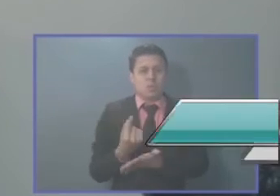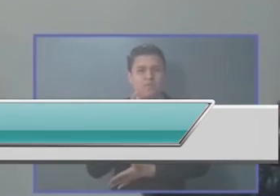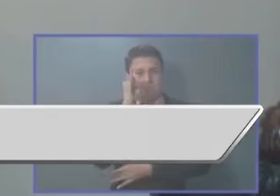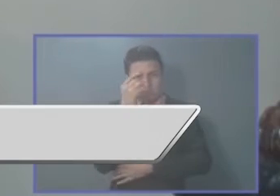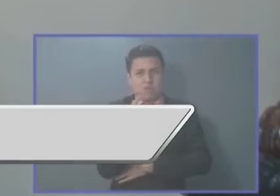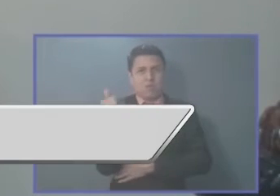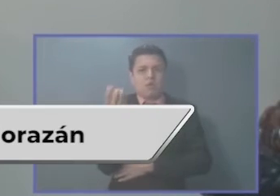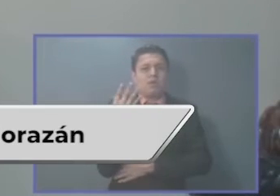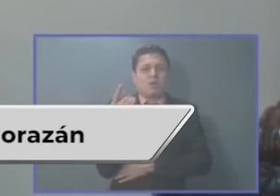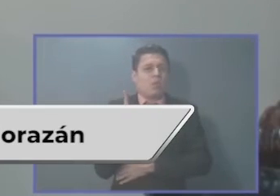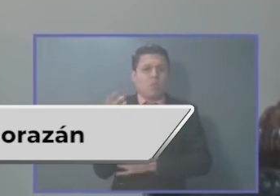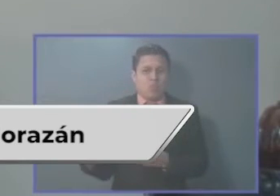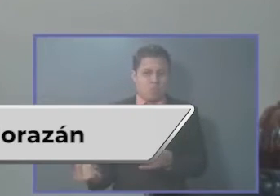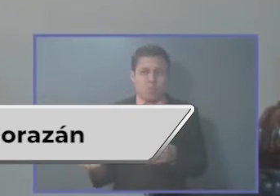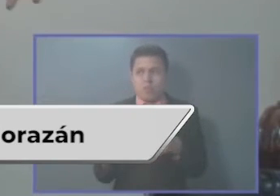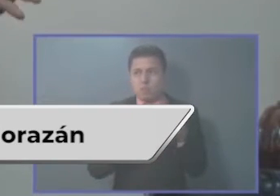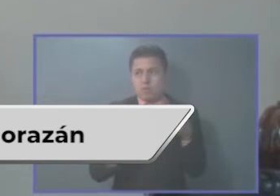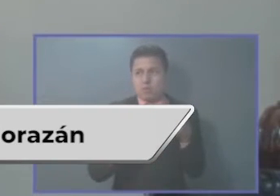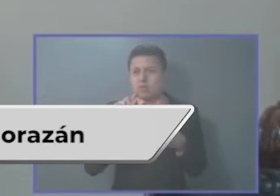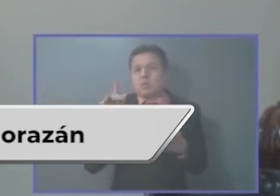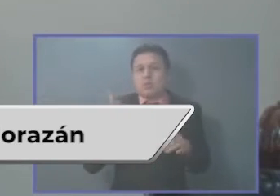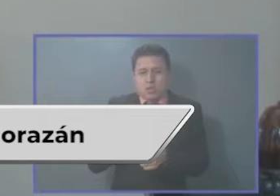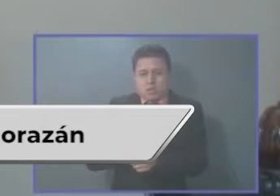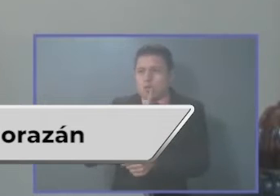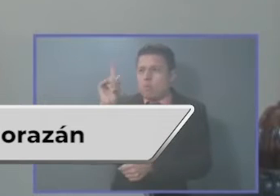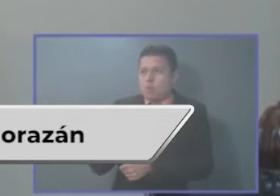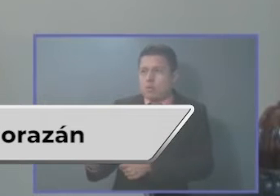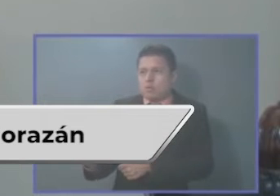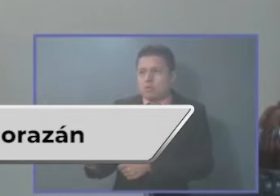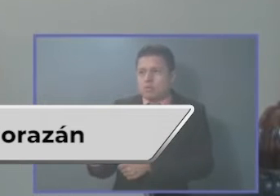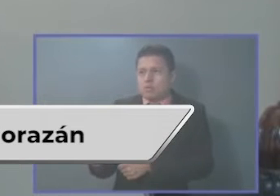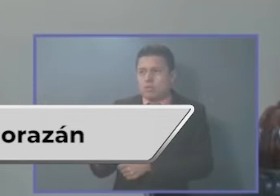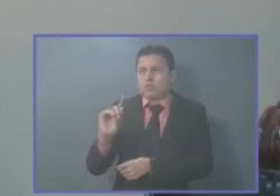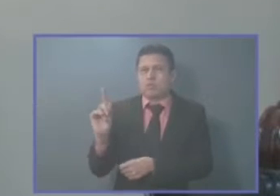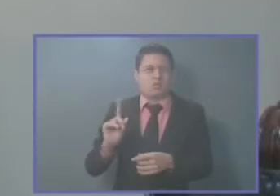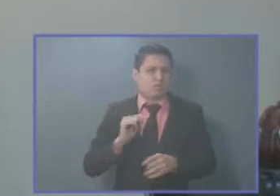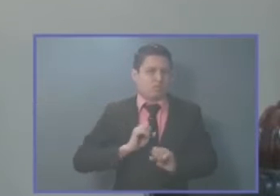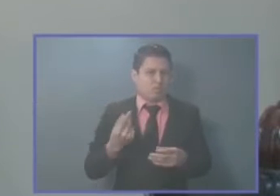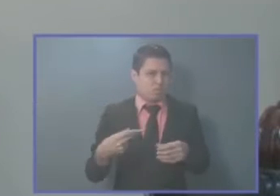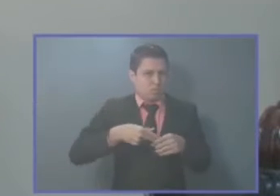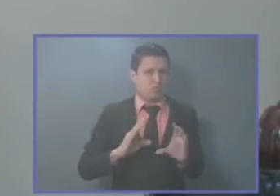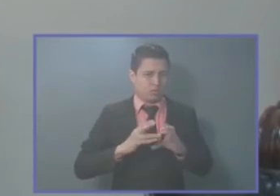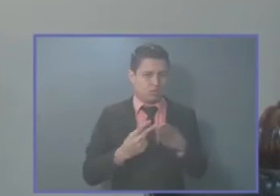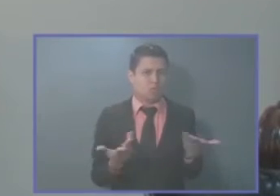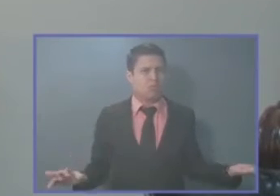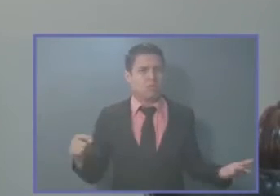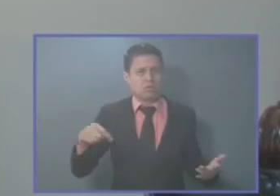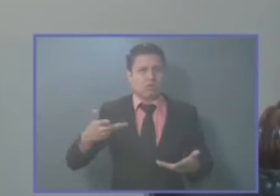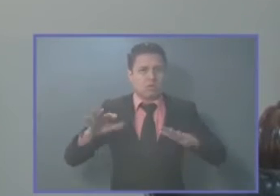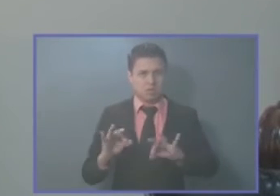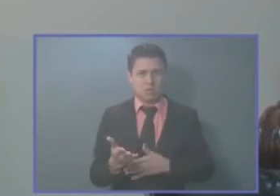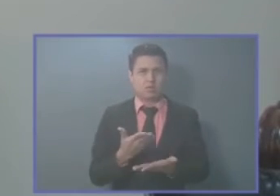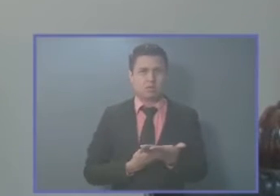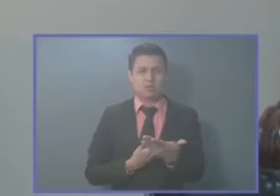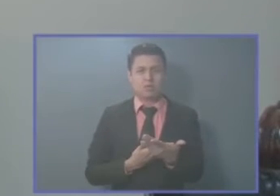no me la palabra que sea, como quien dice, si no están con el visto bueno, si no me preguntan, no me metan. Entonces aquí está la